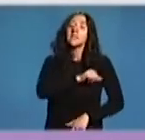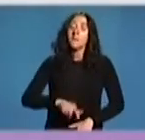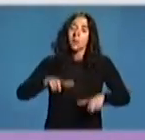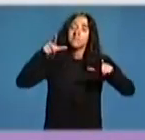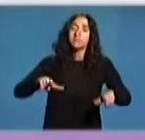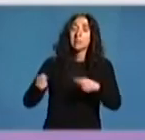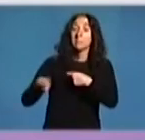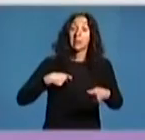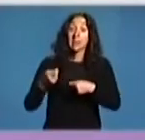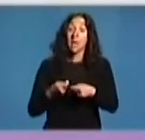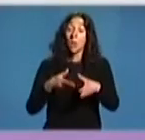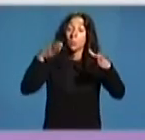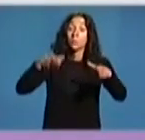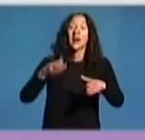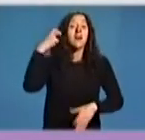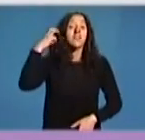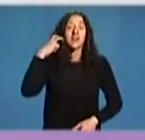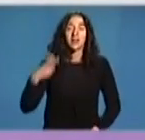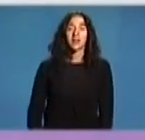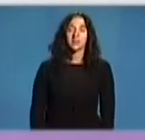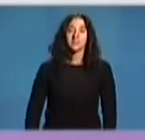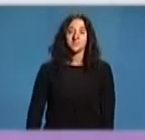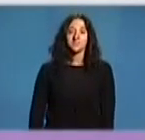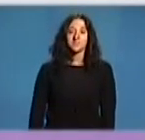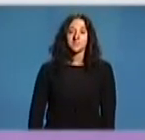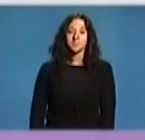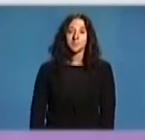mercado para chegar a xente o exquisito manxar.